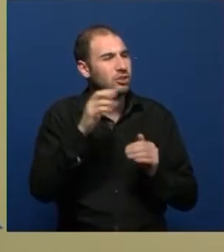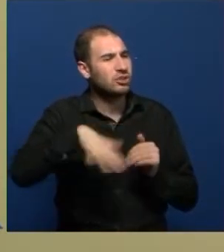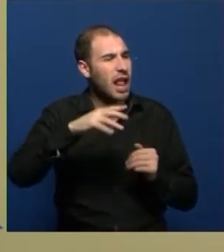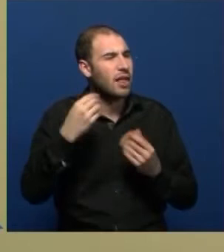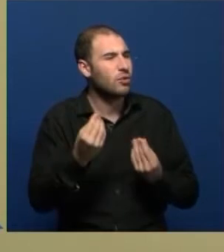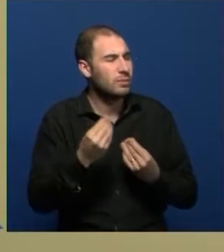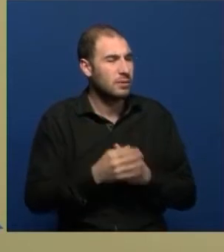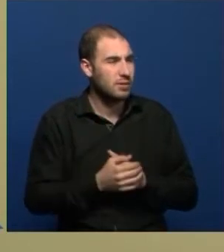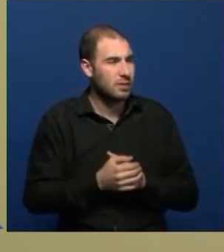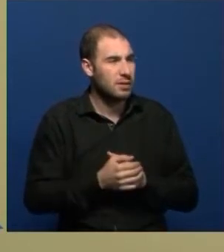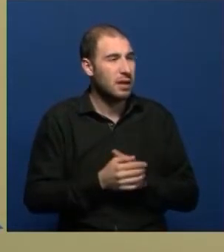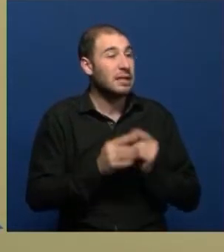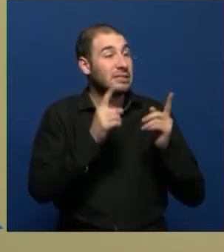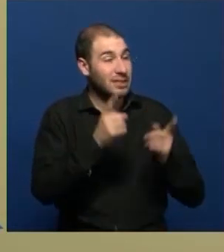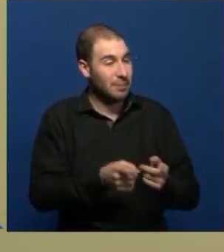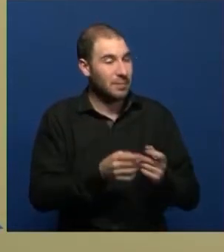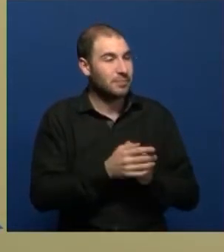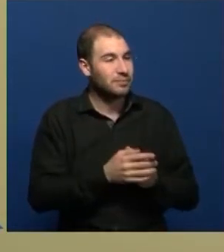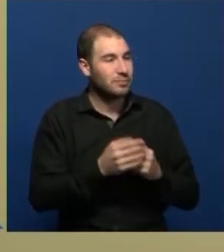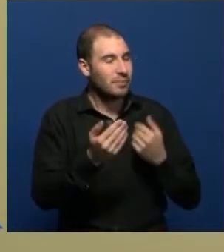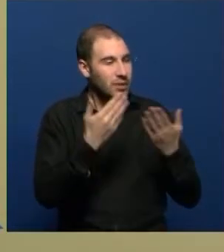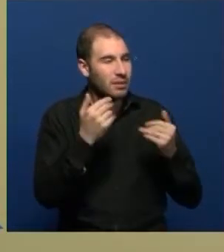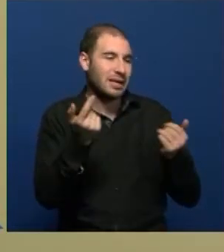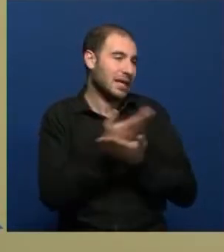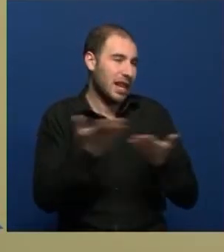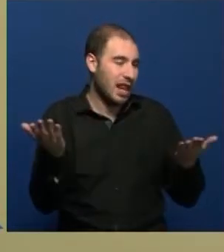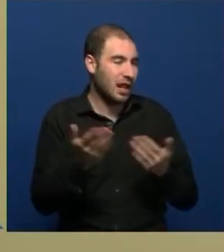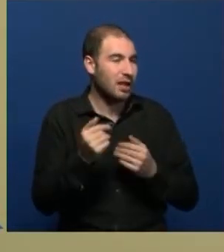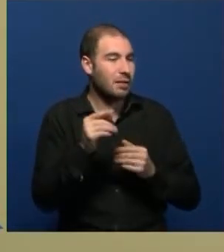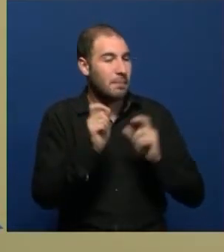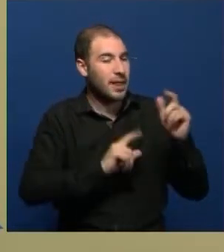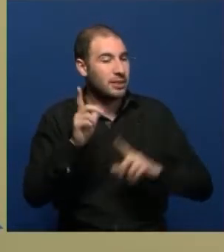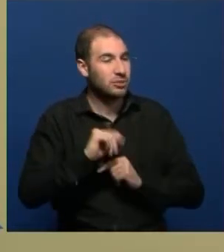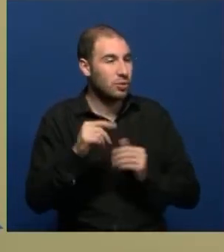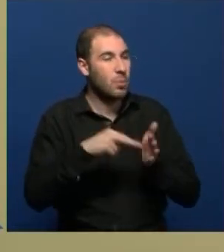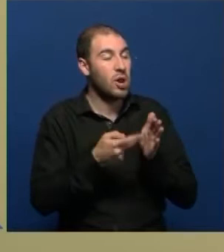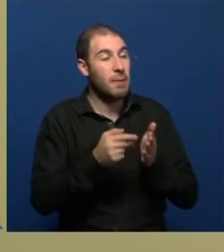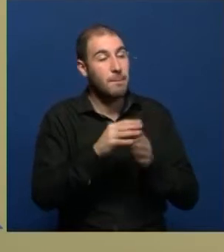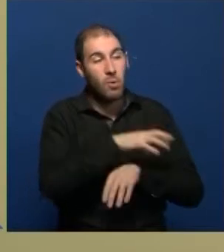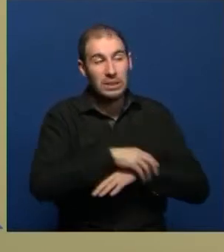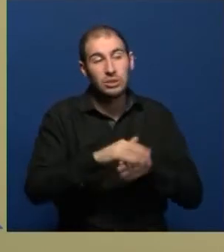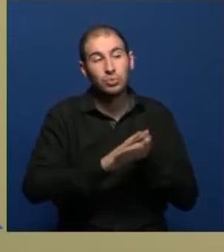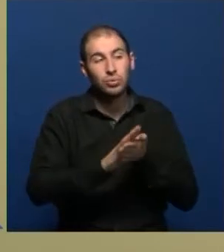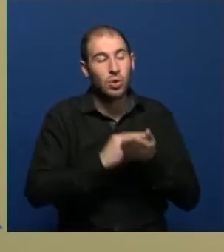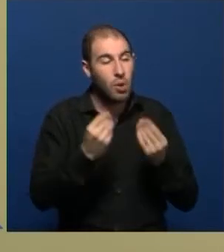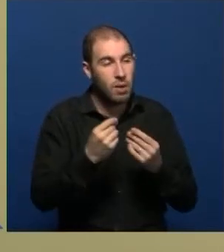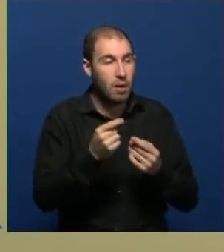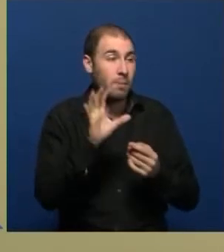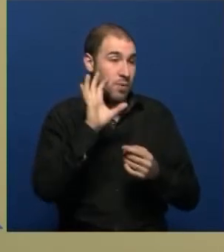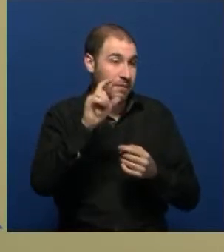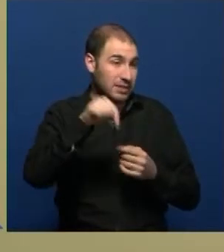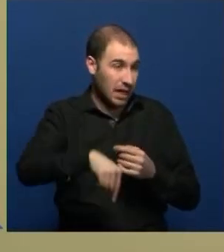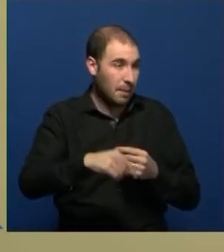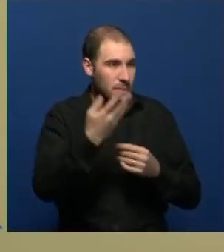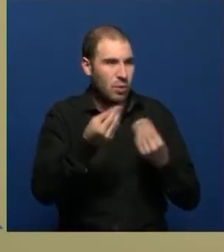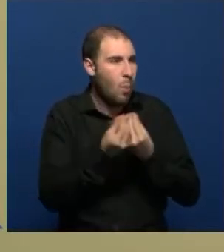planes sociales? Y también, ya hablando un poquito más macro de medidas para atacar el problema de la pobreza, por lo menos en la provincia,